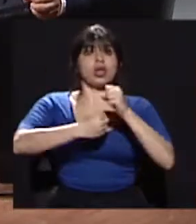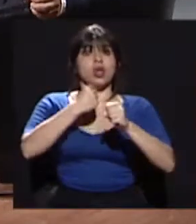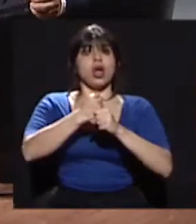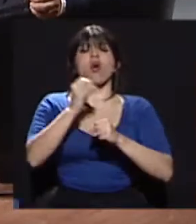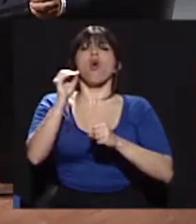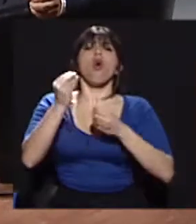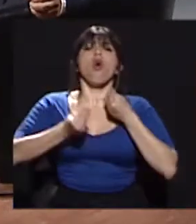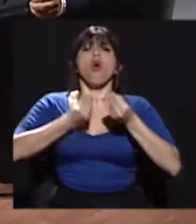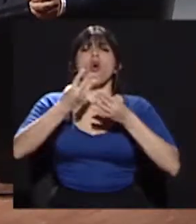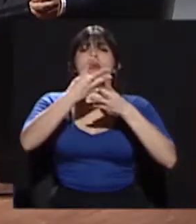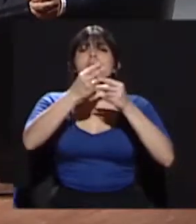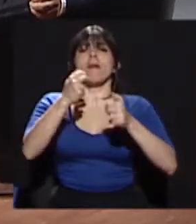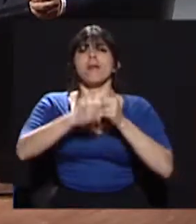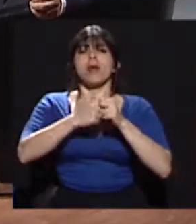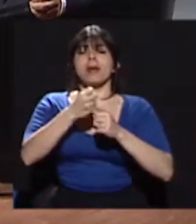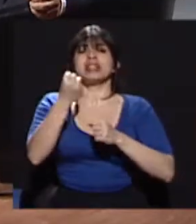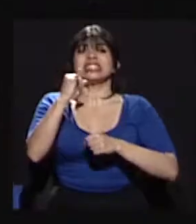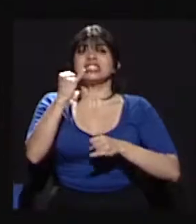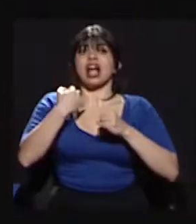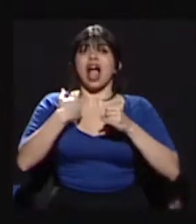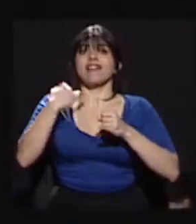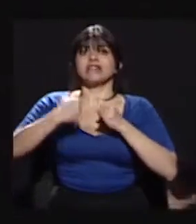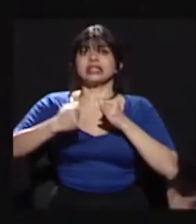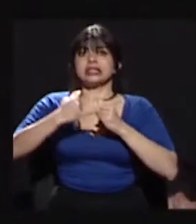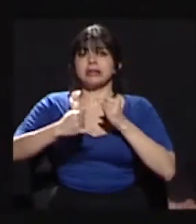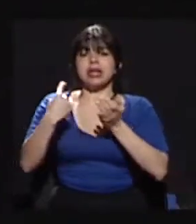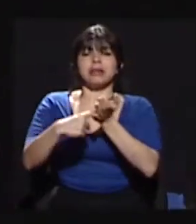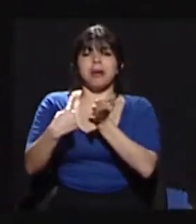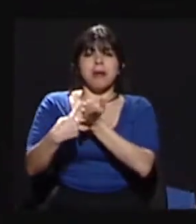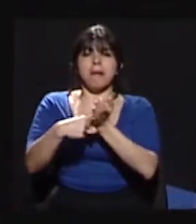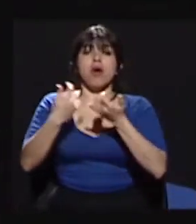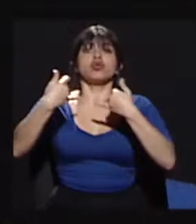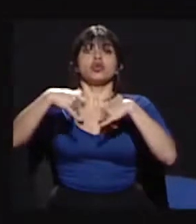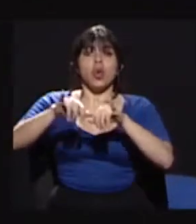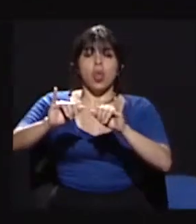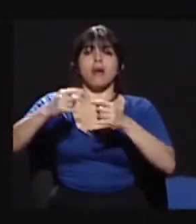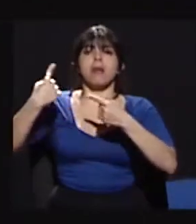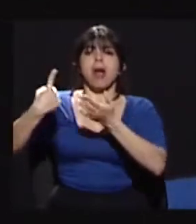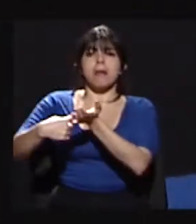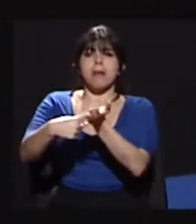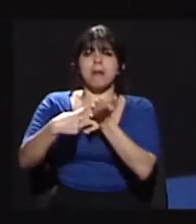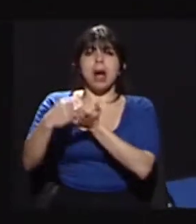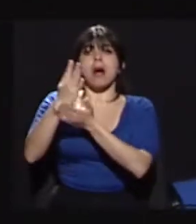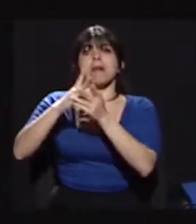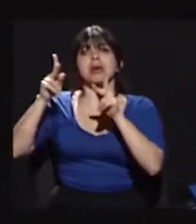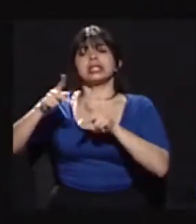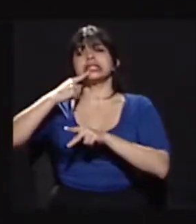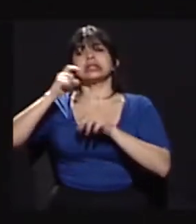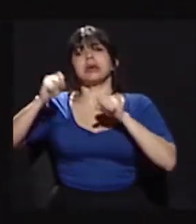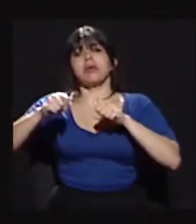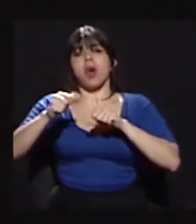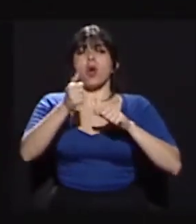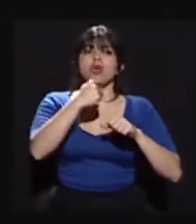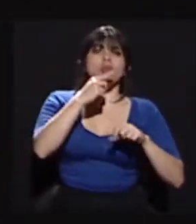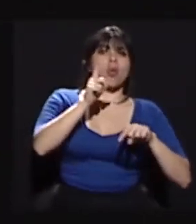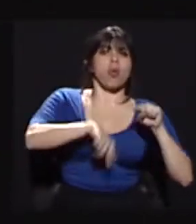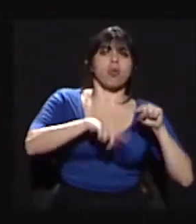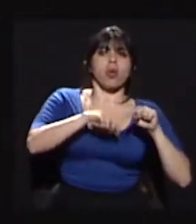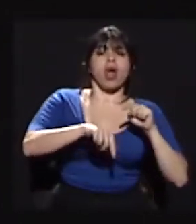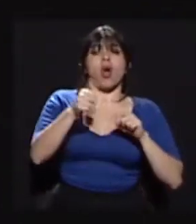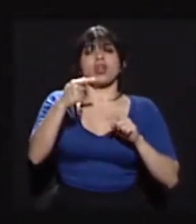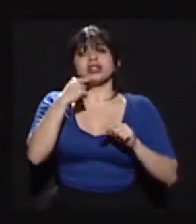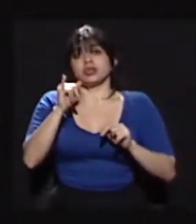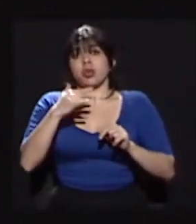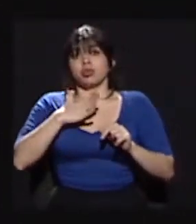se resolvía el problema del vencimiento y hay un debate que todavía está abierto hay algunas personas que dicen que sí se puede otras que no otras que dicen